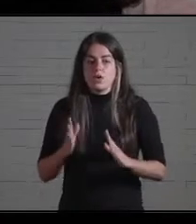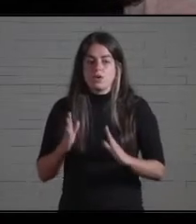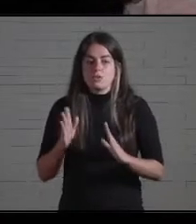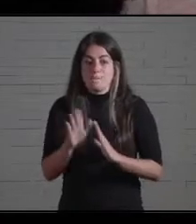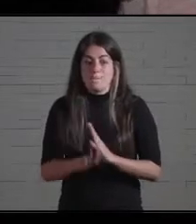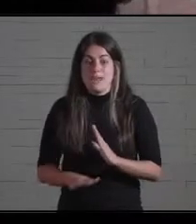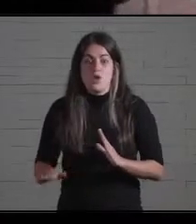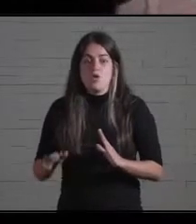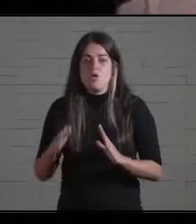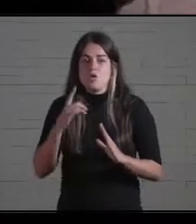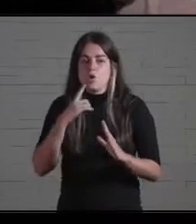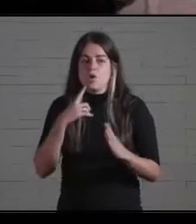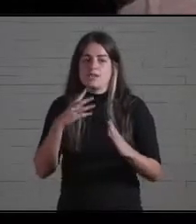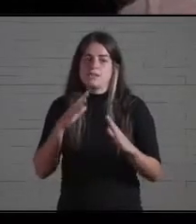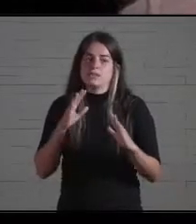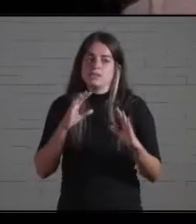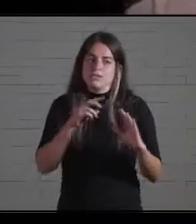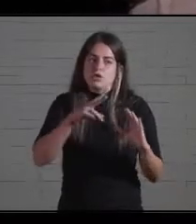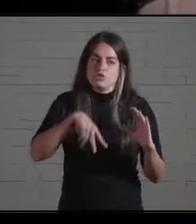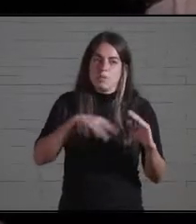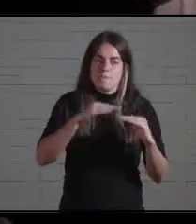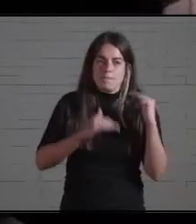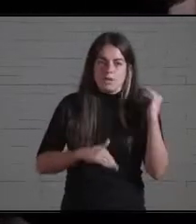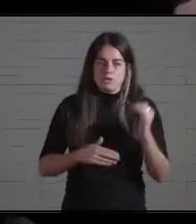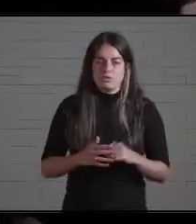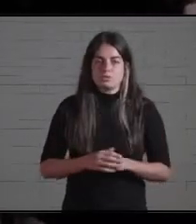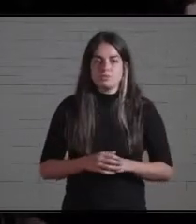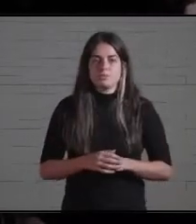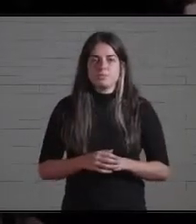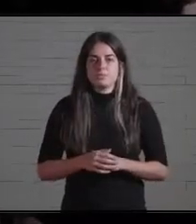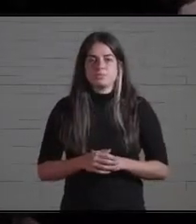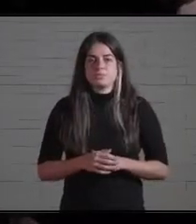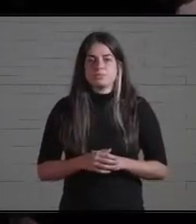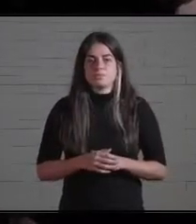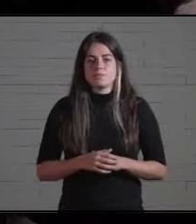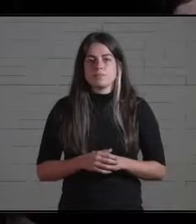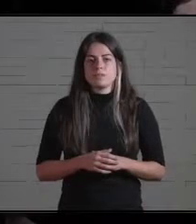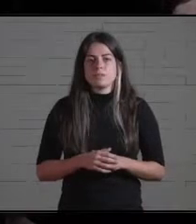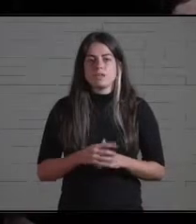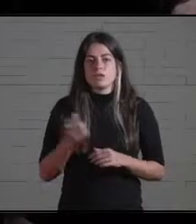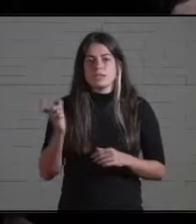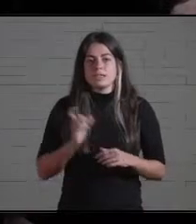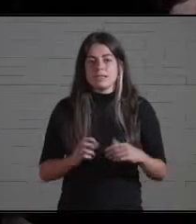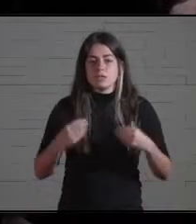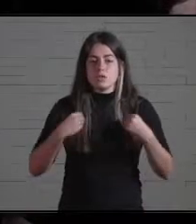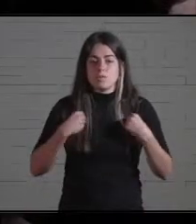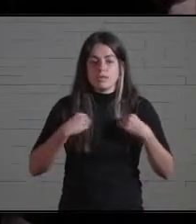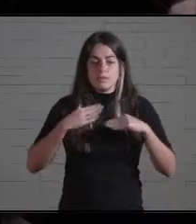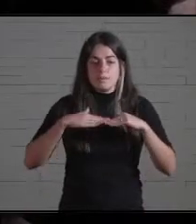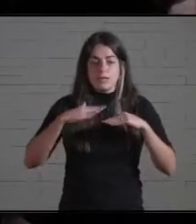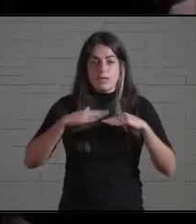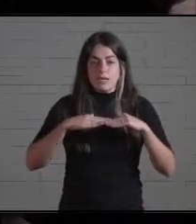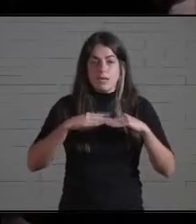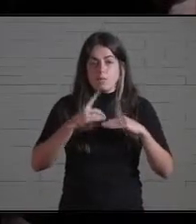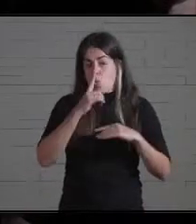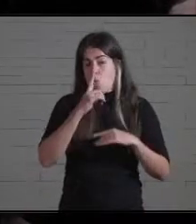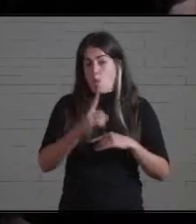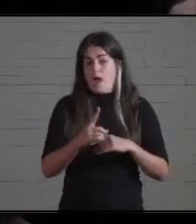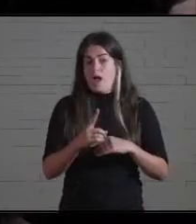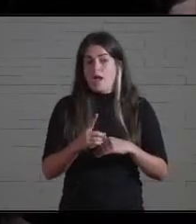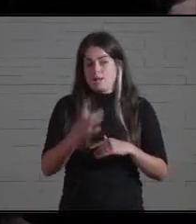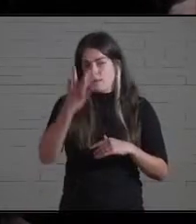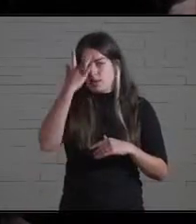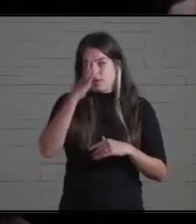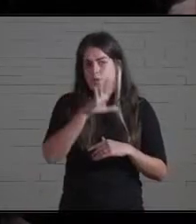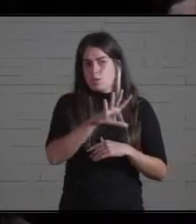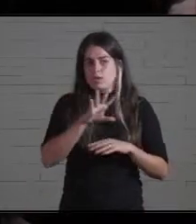obstante, pues claro, si lleva en funcionamiento el ingreso mínimo vital un año, esa cifra de